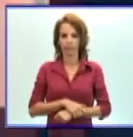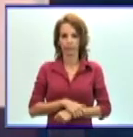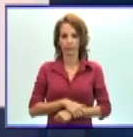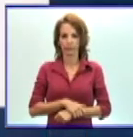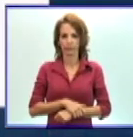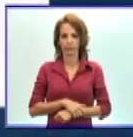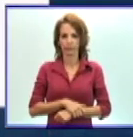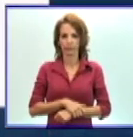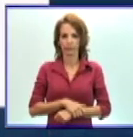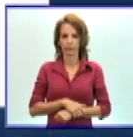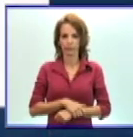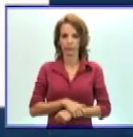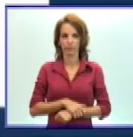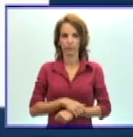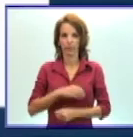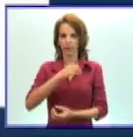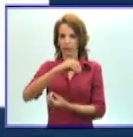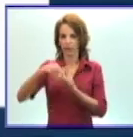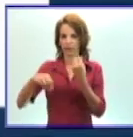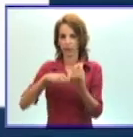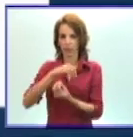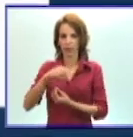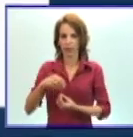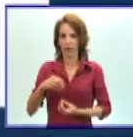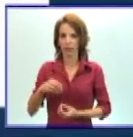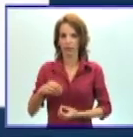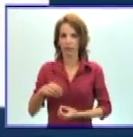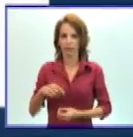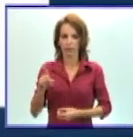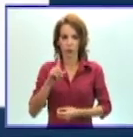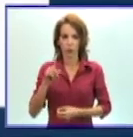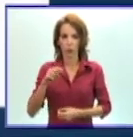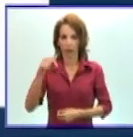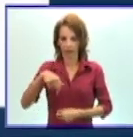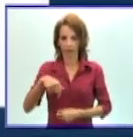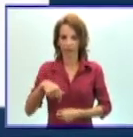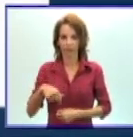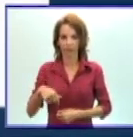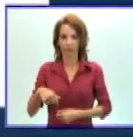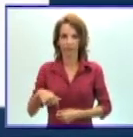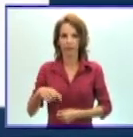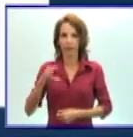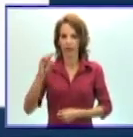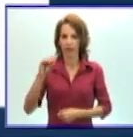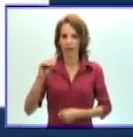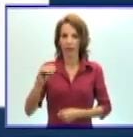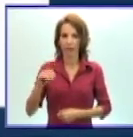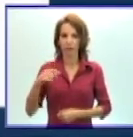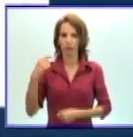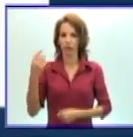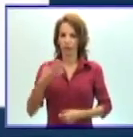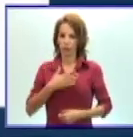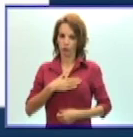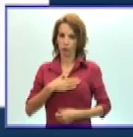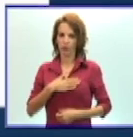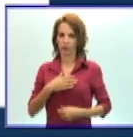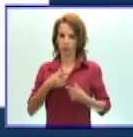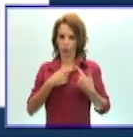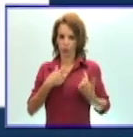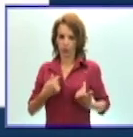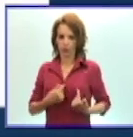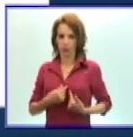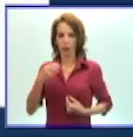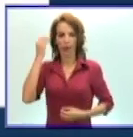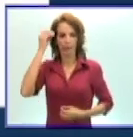Hasta que no cambies aquí, y estamos hablando de nuestro corazón y lo que pensamos, y lo apliques